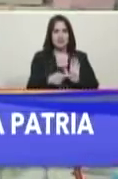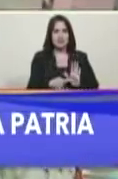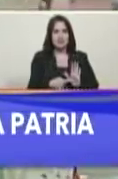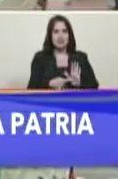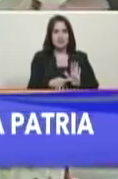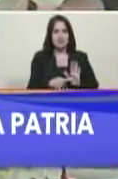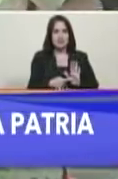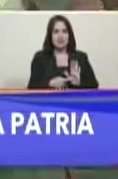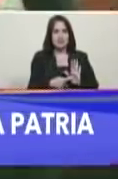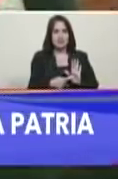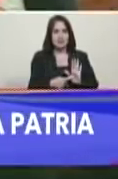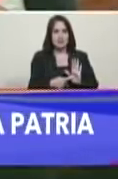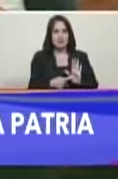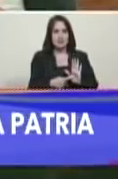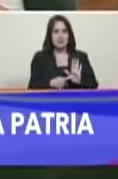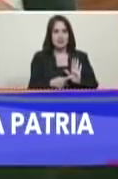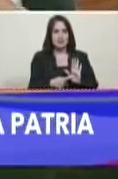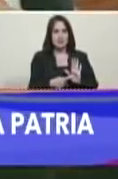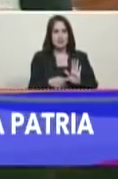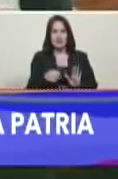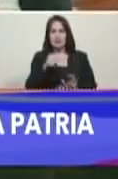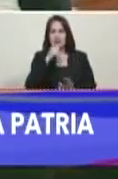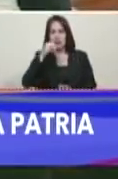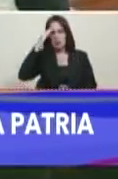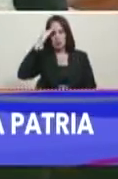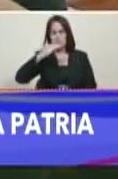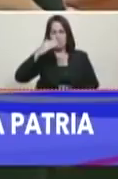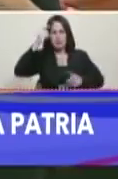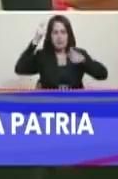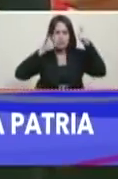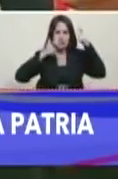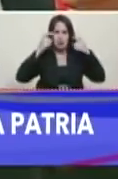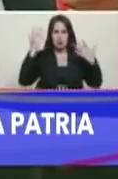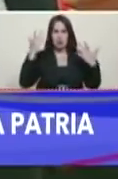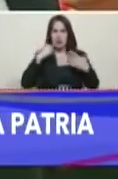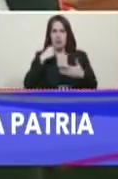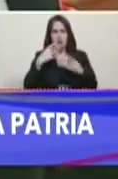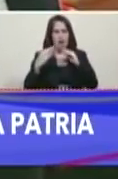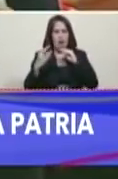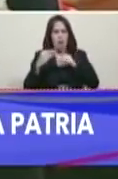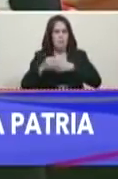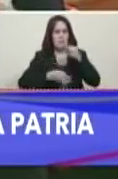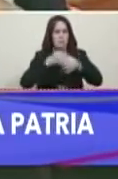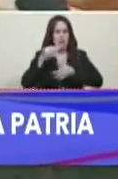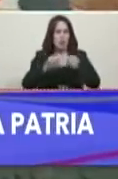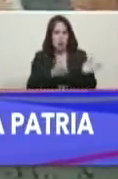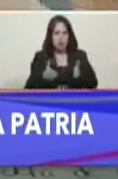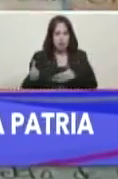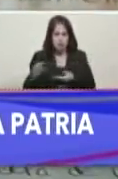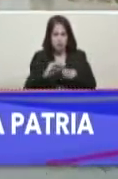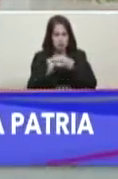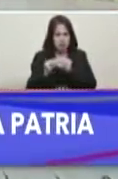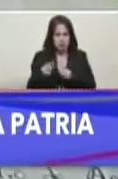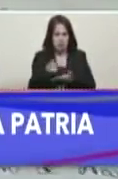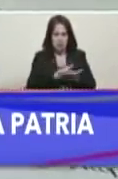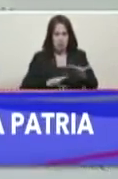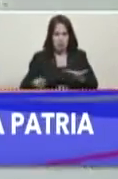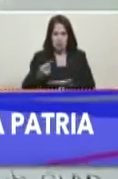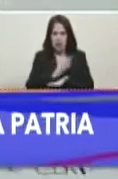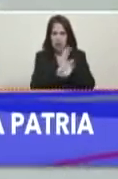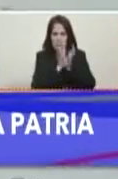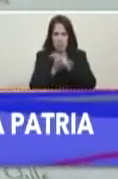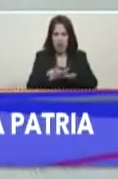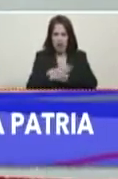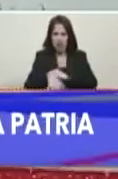presidente Hugo Rafael Chávez Frías quien nos habló de la cartografía, quien nos habló de mapear